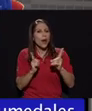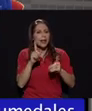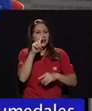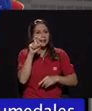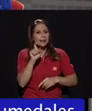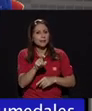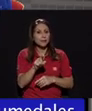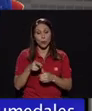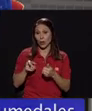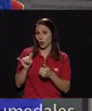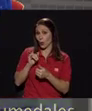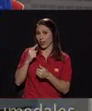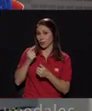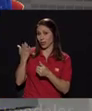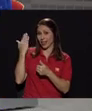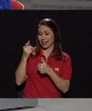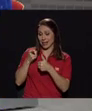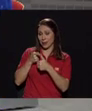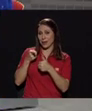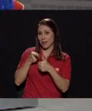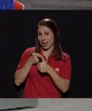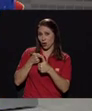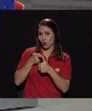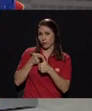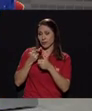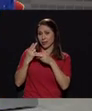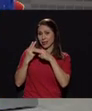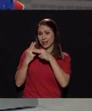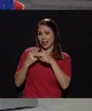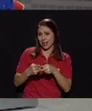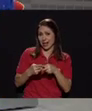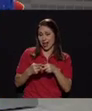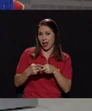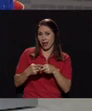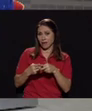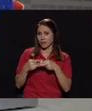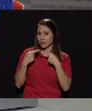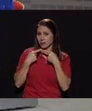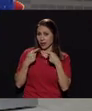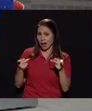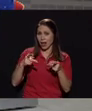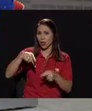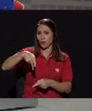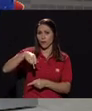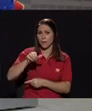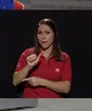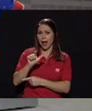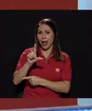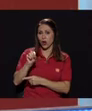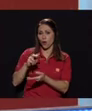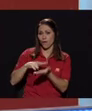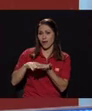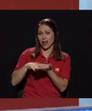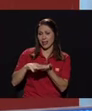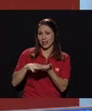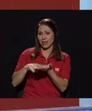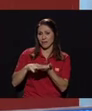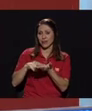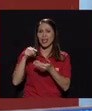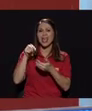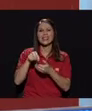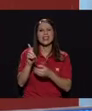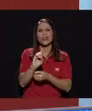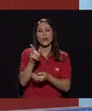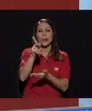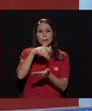bloque anterior, el primero de ellos declarado en el país fue Palo Verde, que